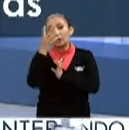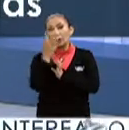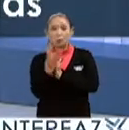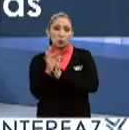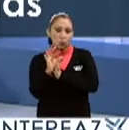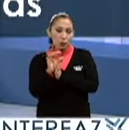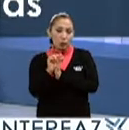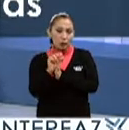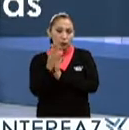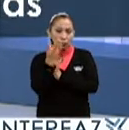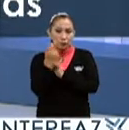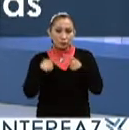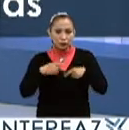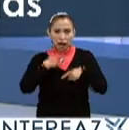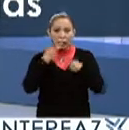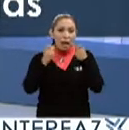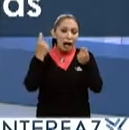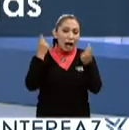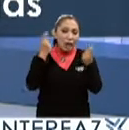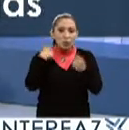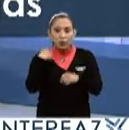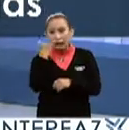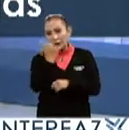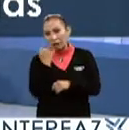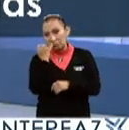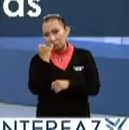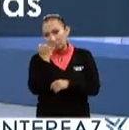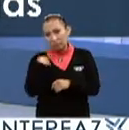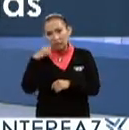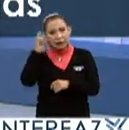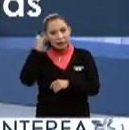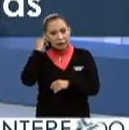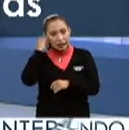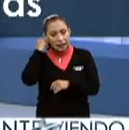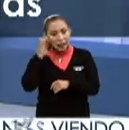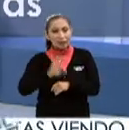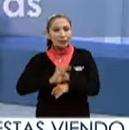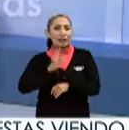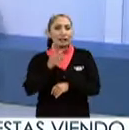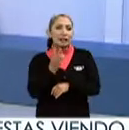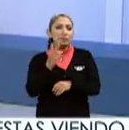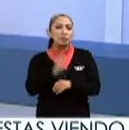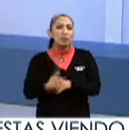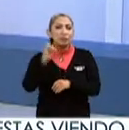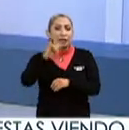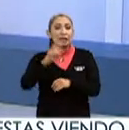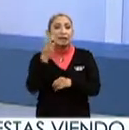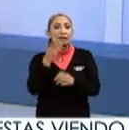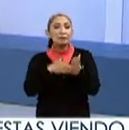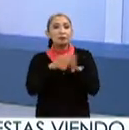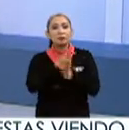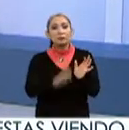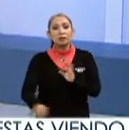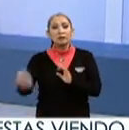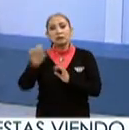9.504.184 personas que hablan alguna lengua indígena. Perú tiene 43 pueblos indígenas y